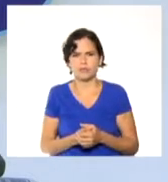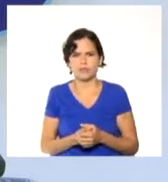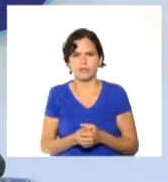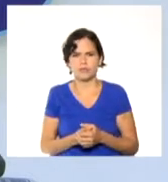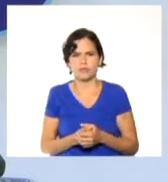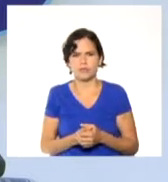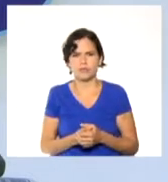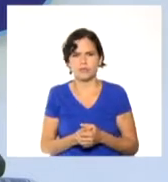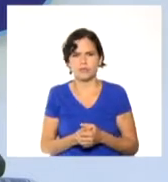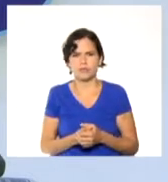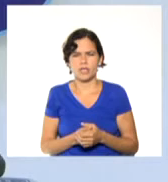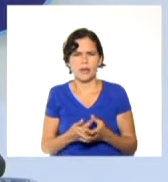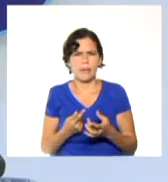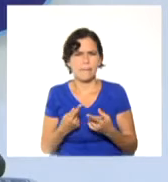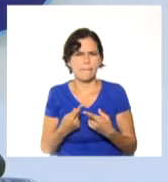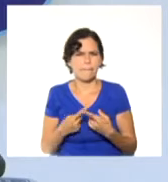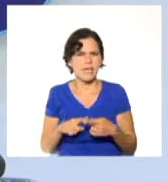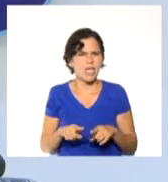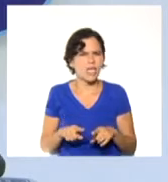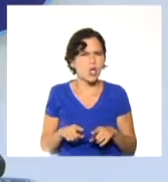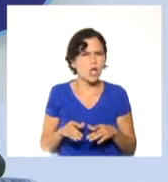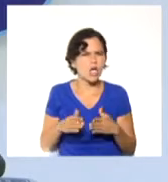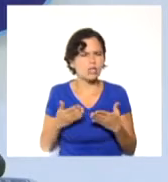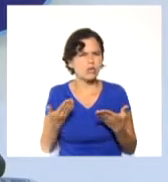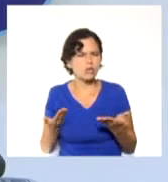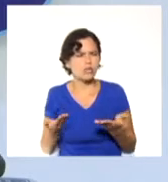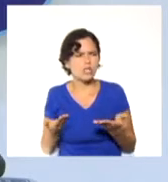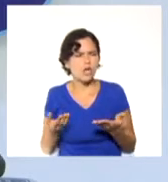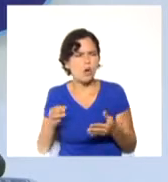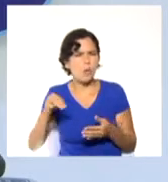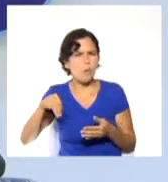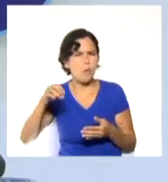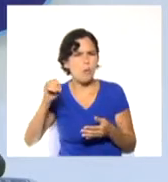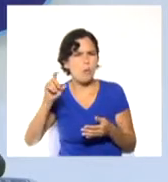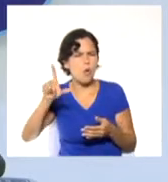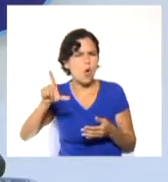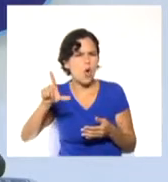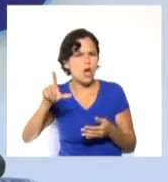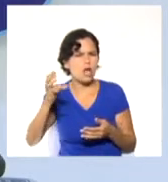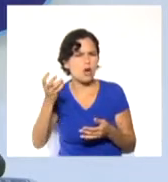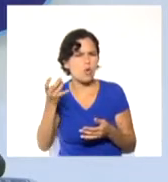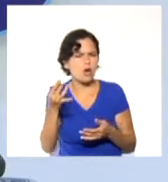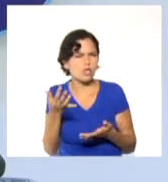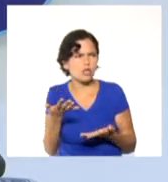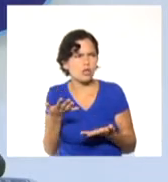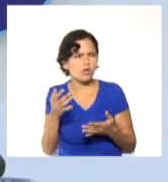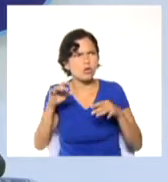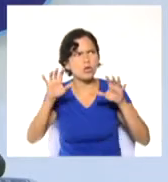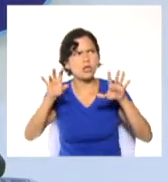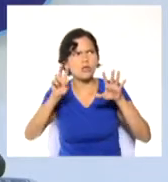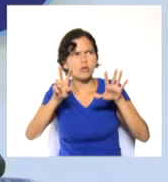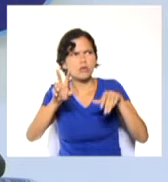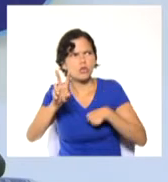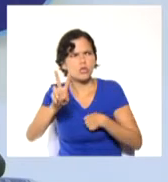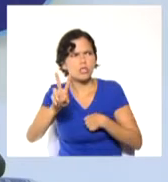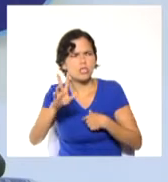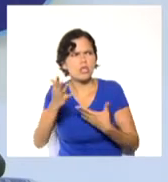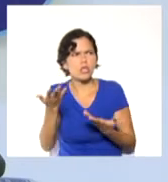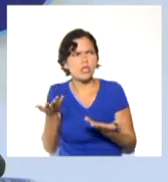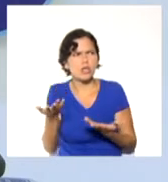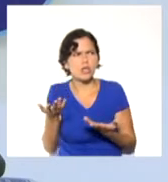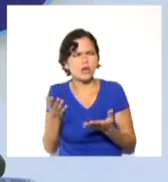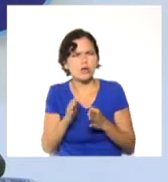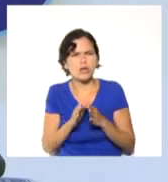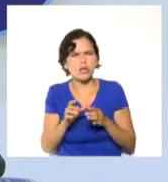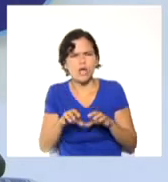Bien. Pero, entonces, un mol equivale a ¿cuánto? Si una docena son 12 unidades, por ejemplo, una